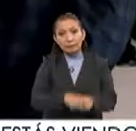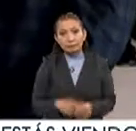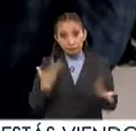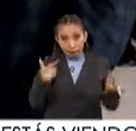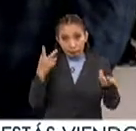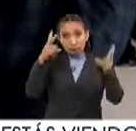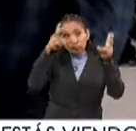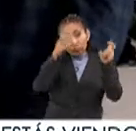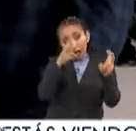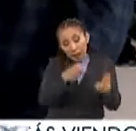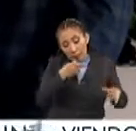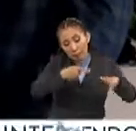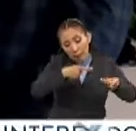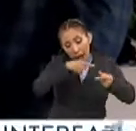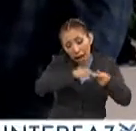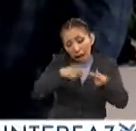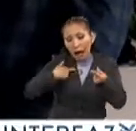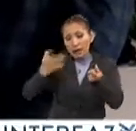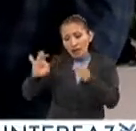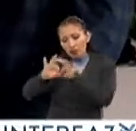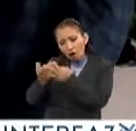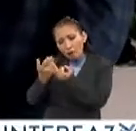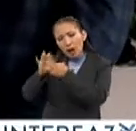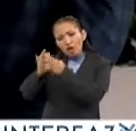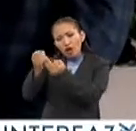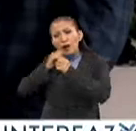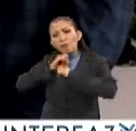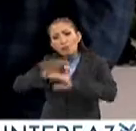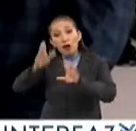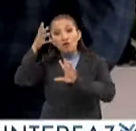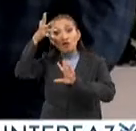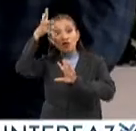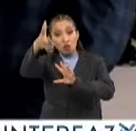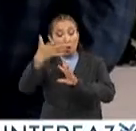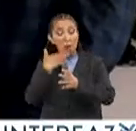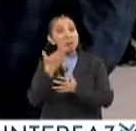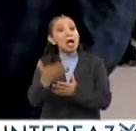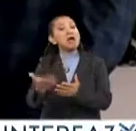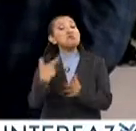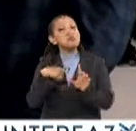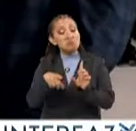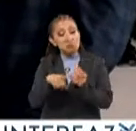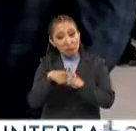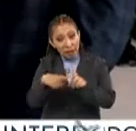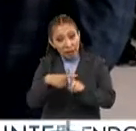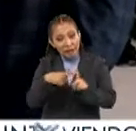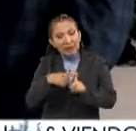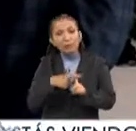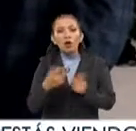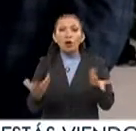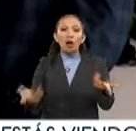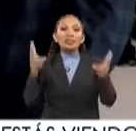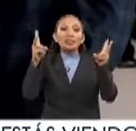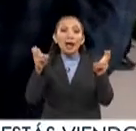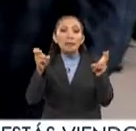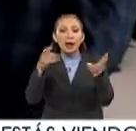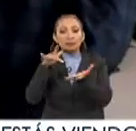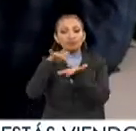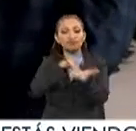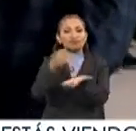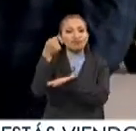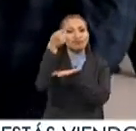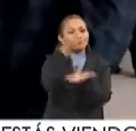producción de contenidos, en cuanto al desarrollo de formatos, es un futuro muy halagüeño. El tema es el de la